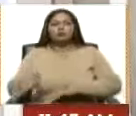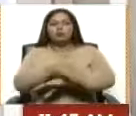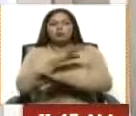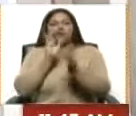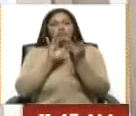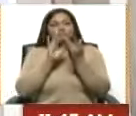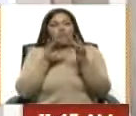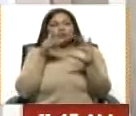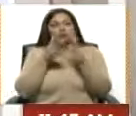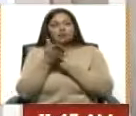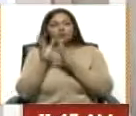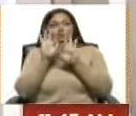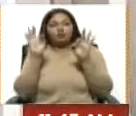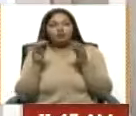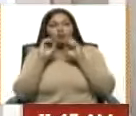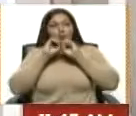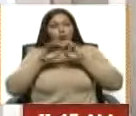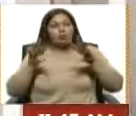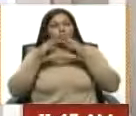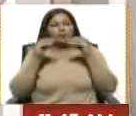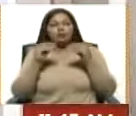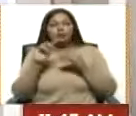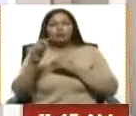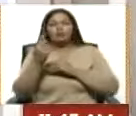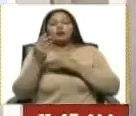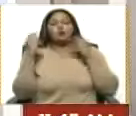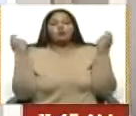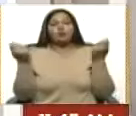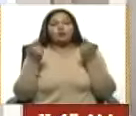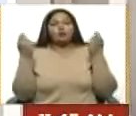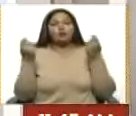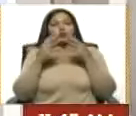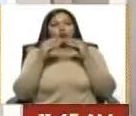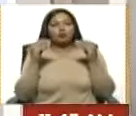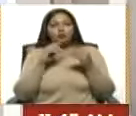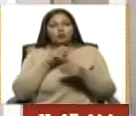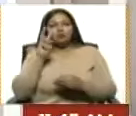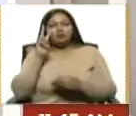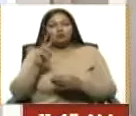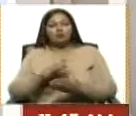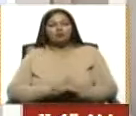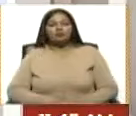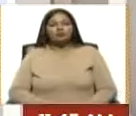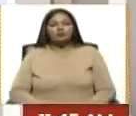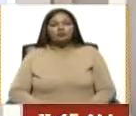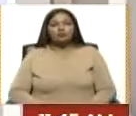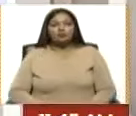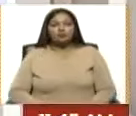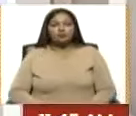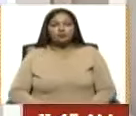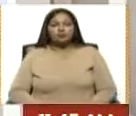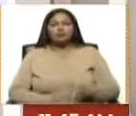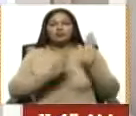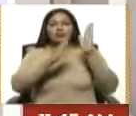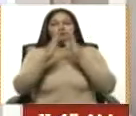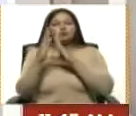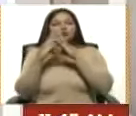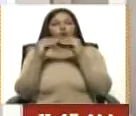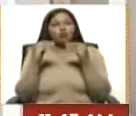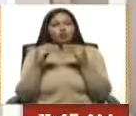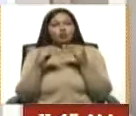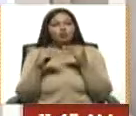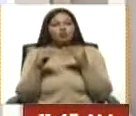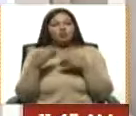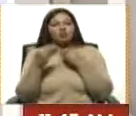redes, medios, paredes, Radio Bemba. O sea, él es el principal promotor de eso y lo hemos visto, vemos que está distribuido todo. ¿Cómo